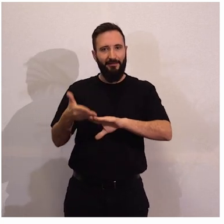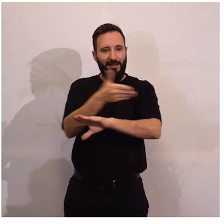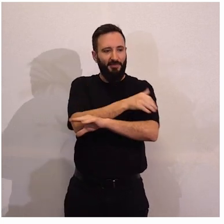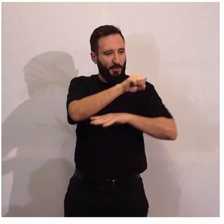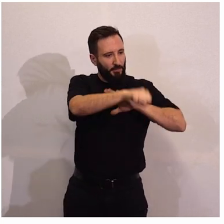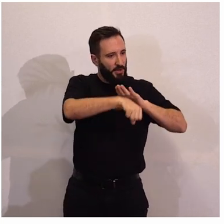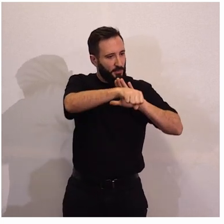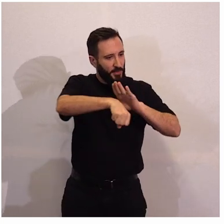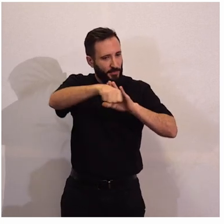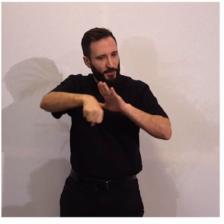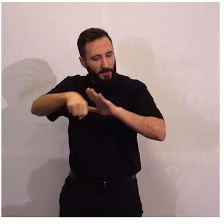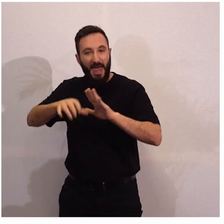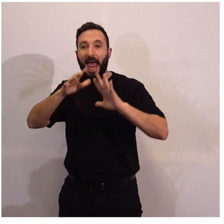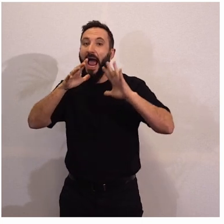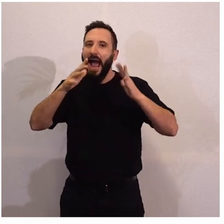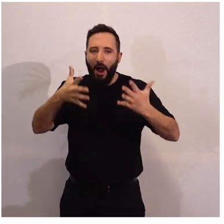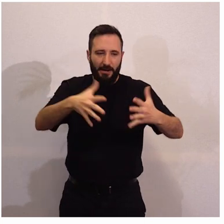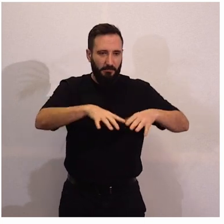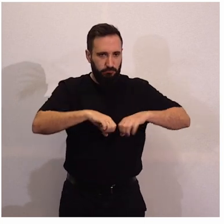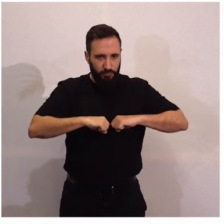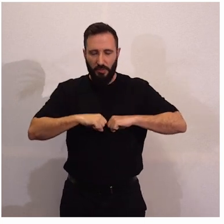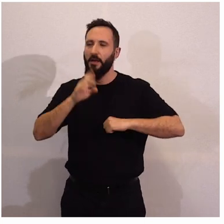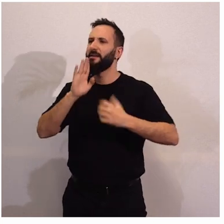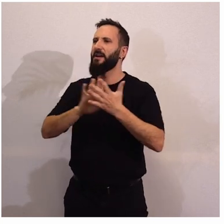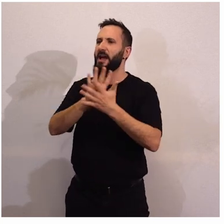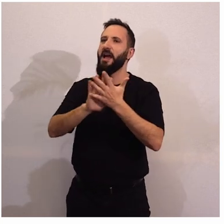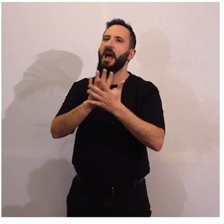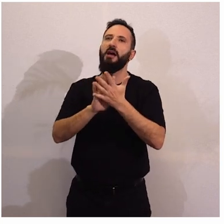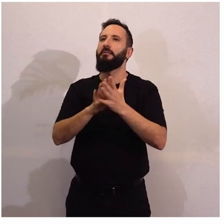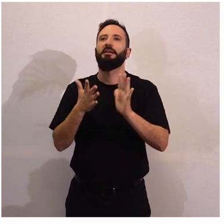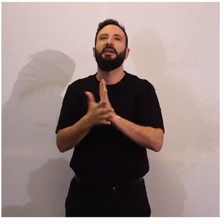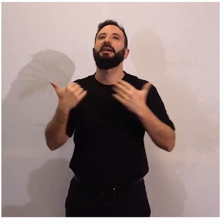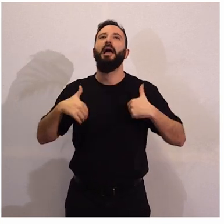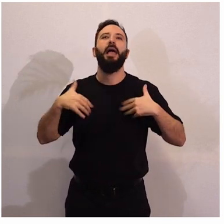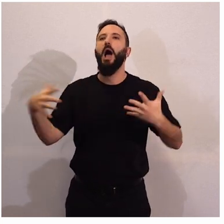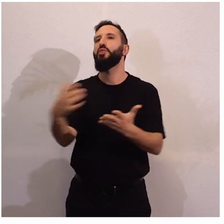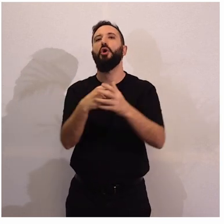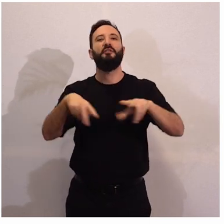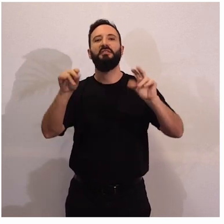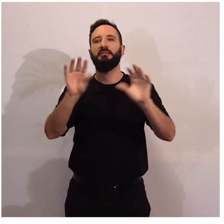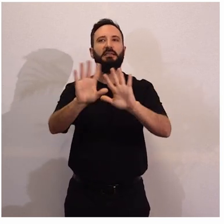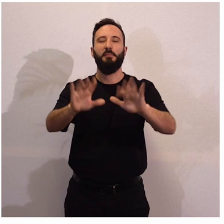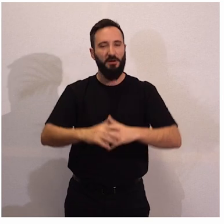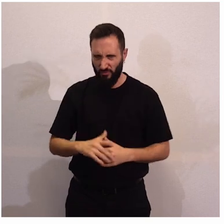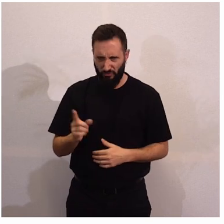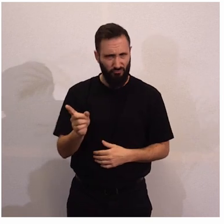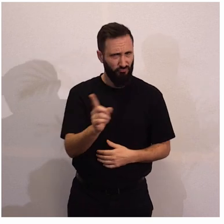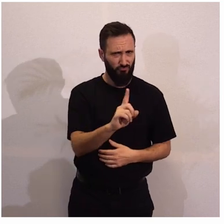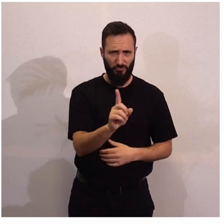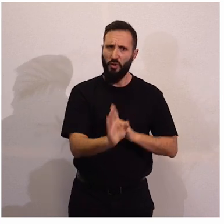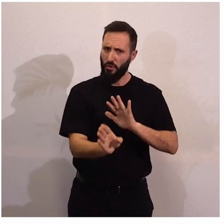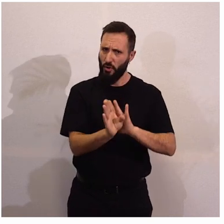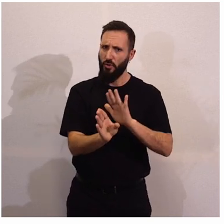vacíos. Entonces, hay que seguir. Yo no me refería a que ya está todo hecho, ni mucho menos. Pero sí creo